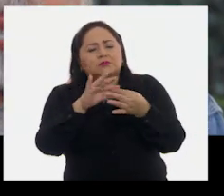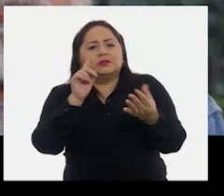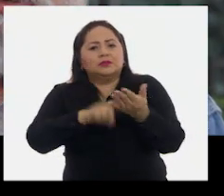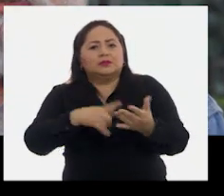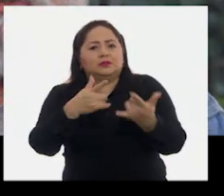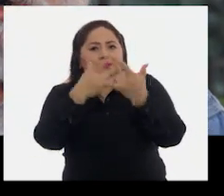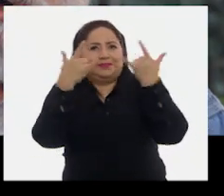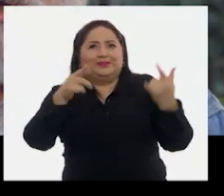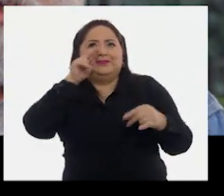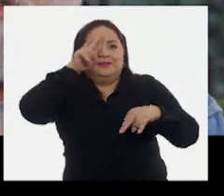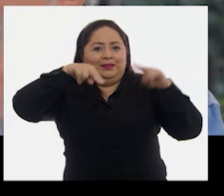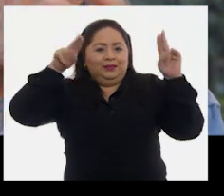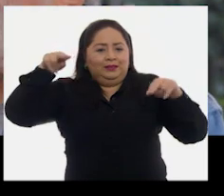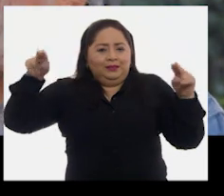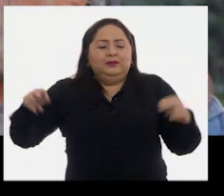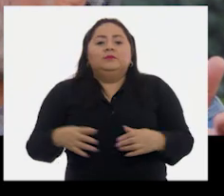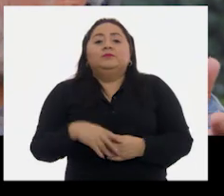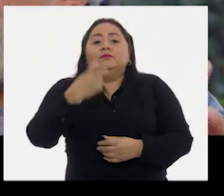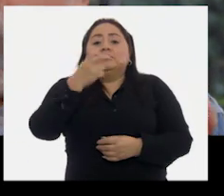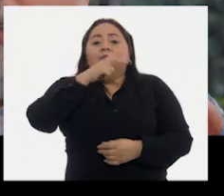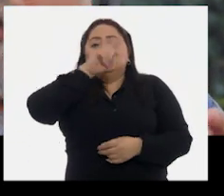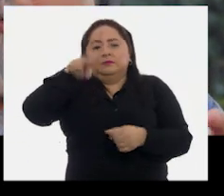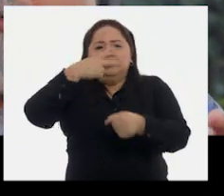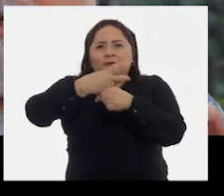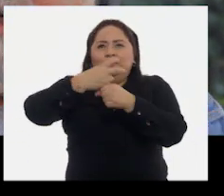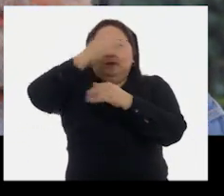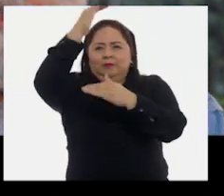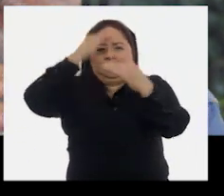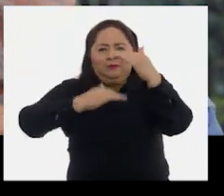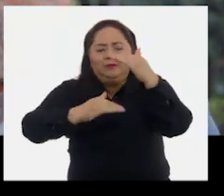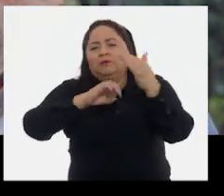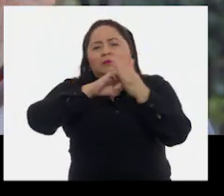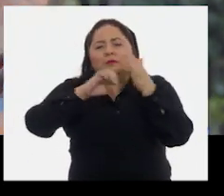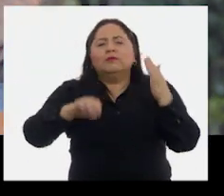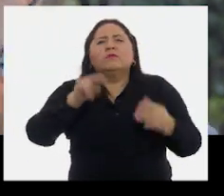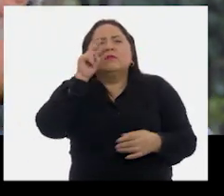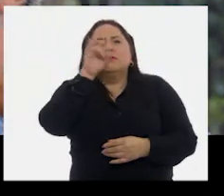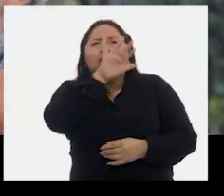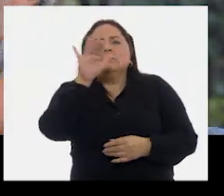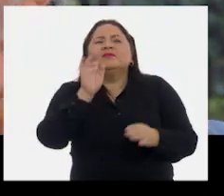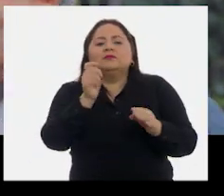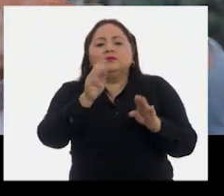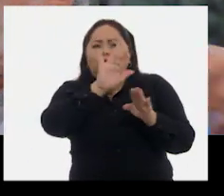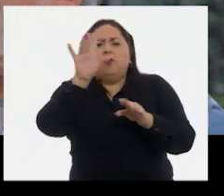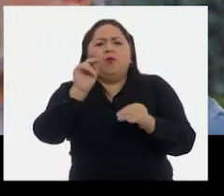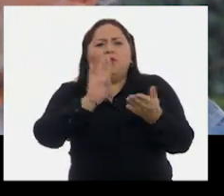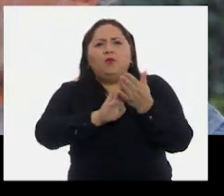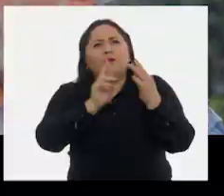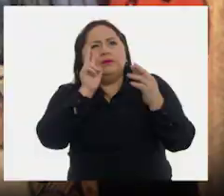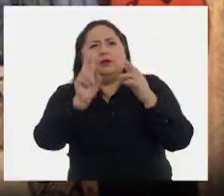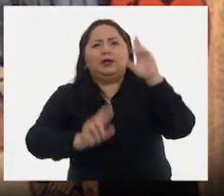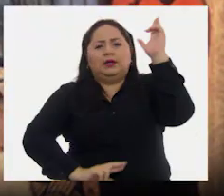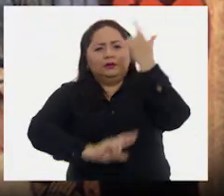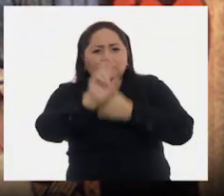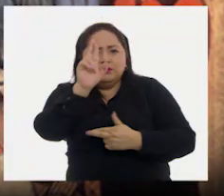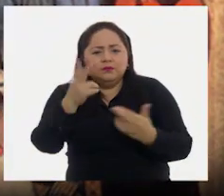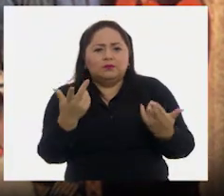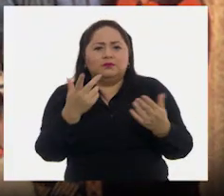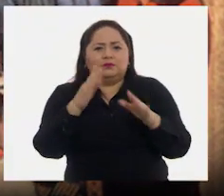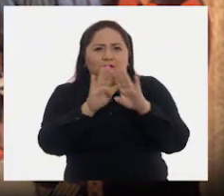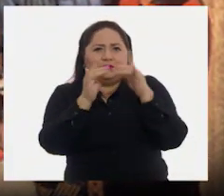historia. Entonces, en el segundo piso, por ejemplo, se narra la historia de la revolución,